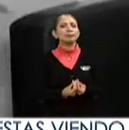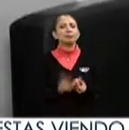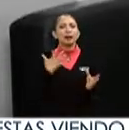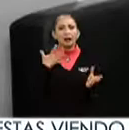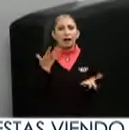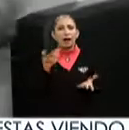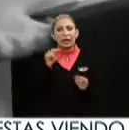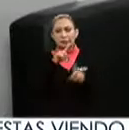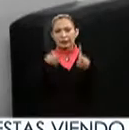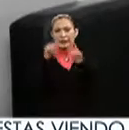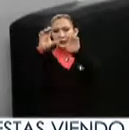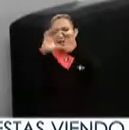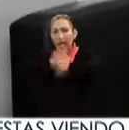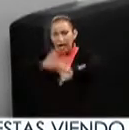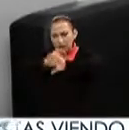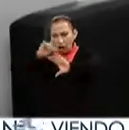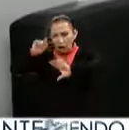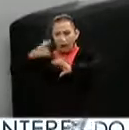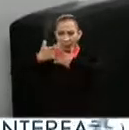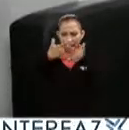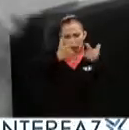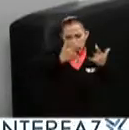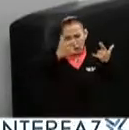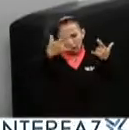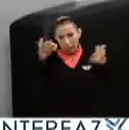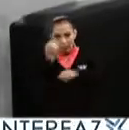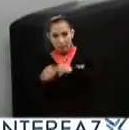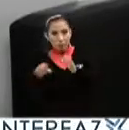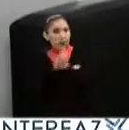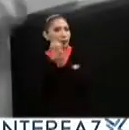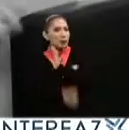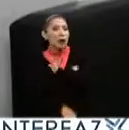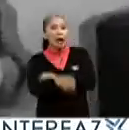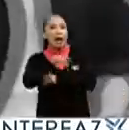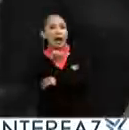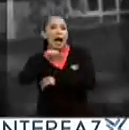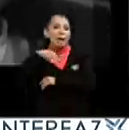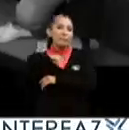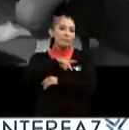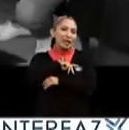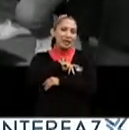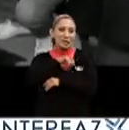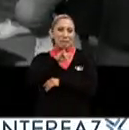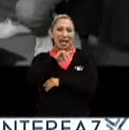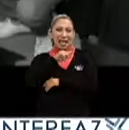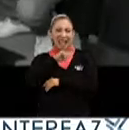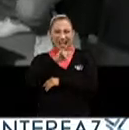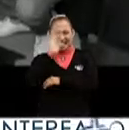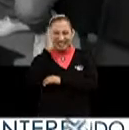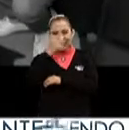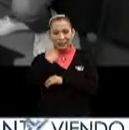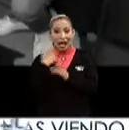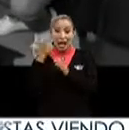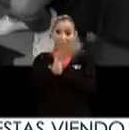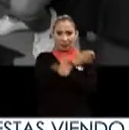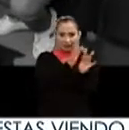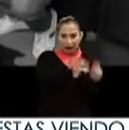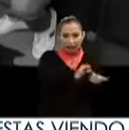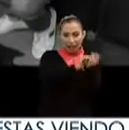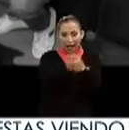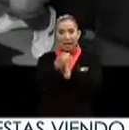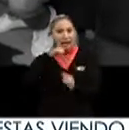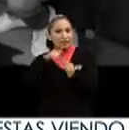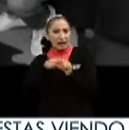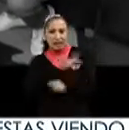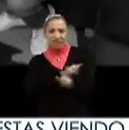va sobre varias canciones a lo largo de la historia, canciones famosas como por ejemplo A Mi Manera, que originalmente era una canción francesa y la letra no